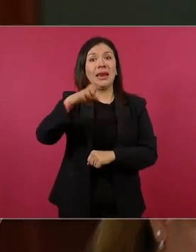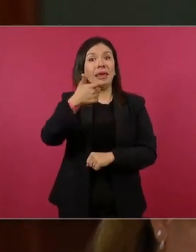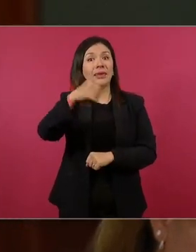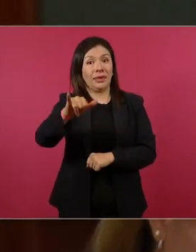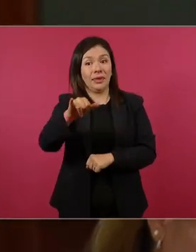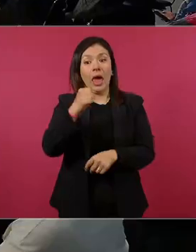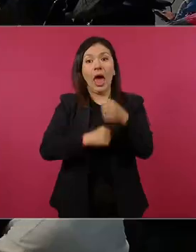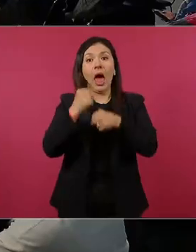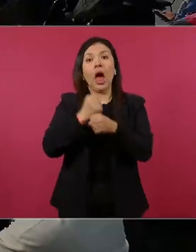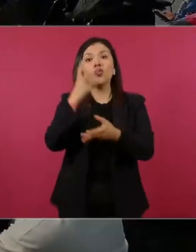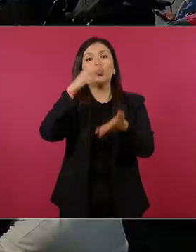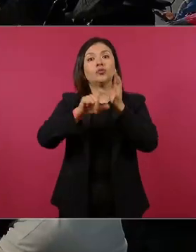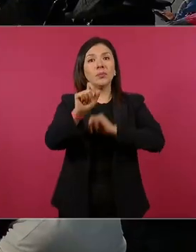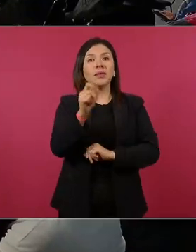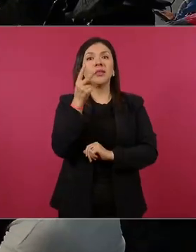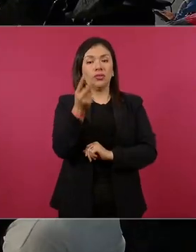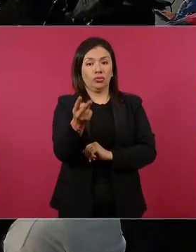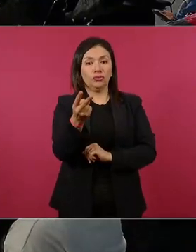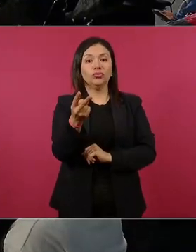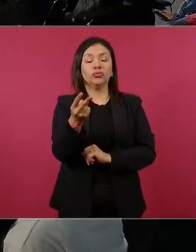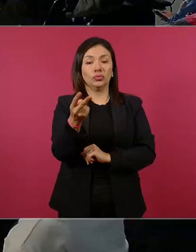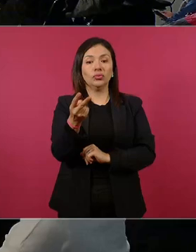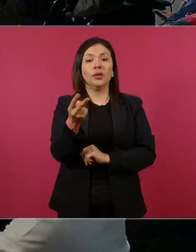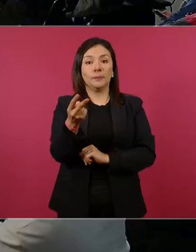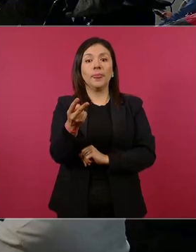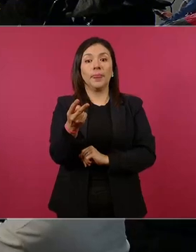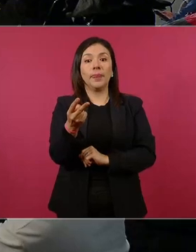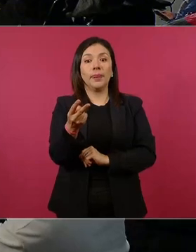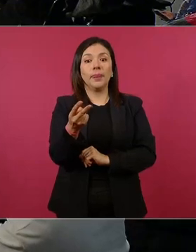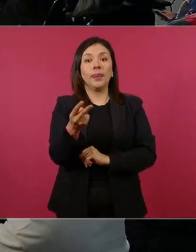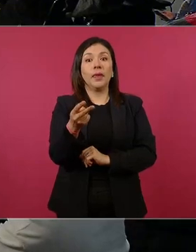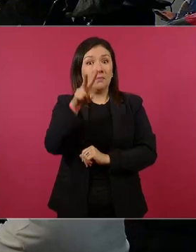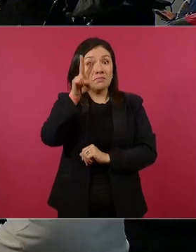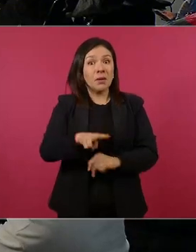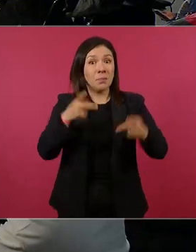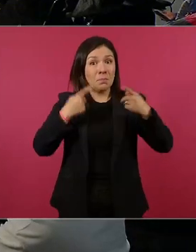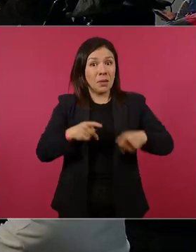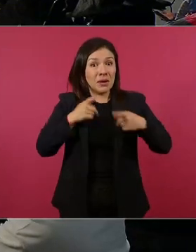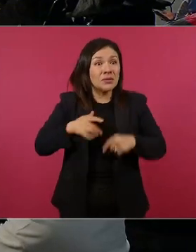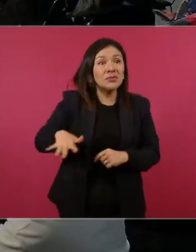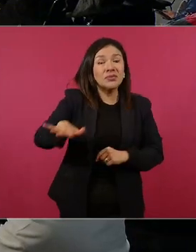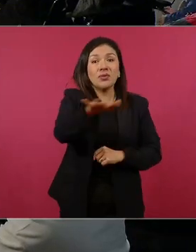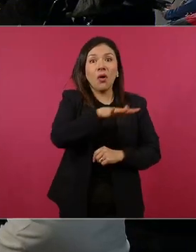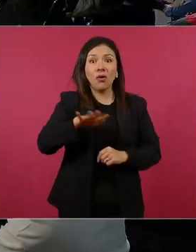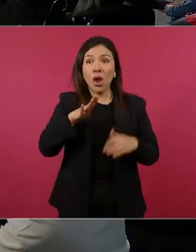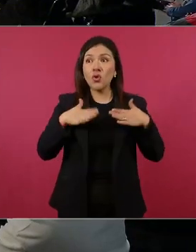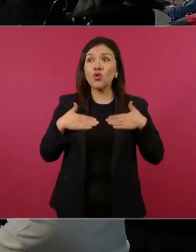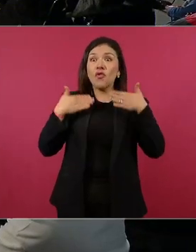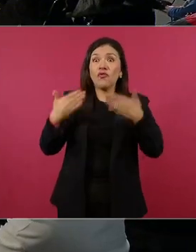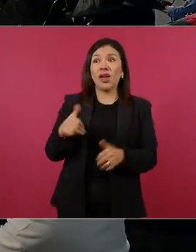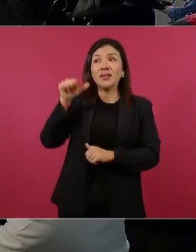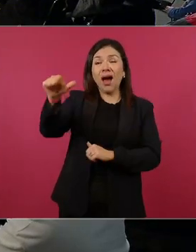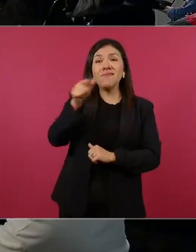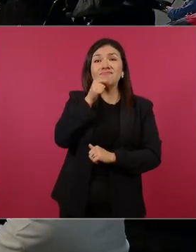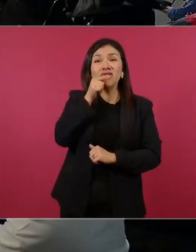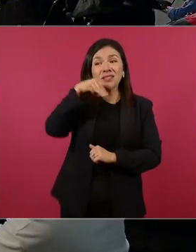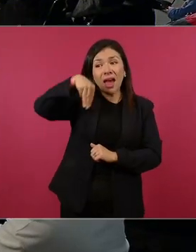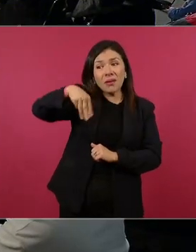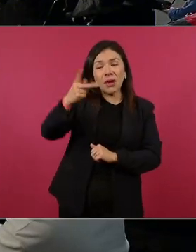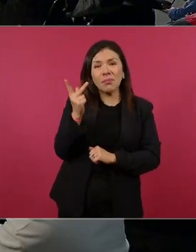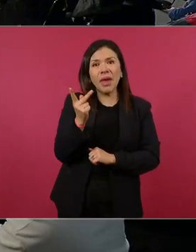del 2022. Los índices de confianza de los ministerios